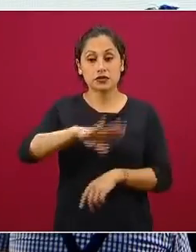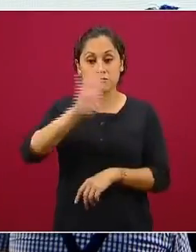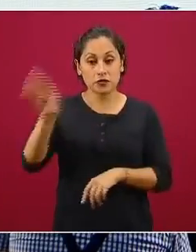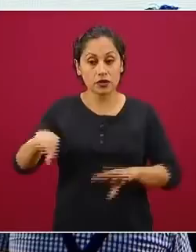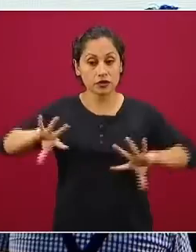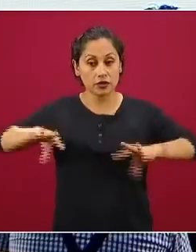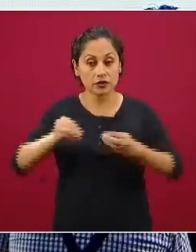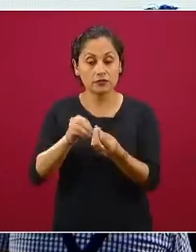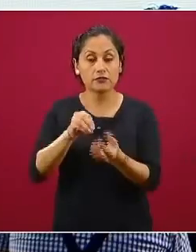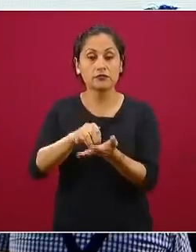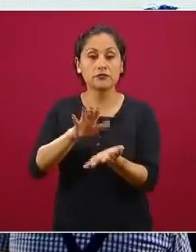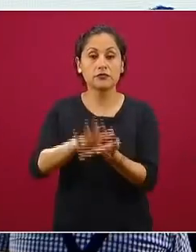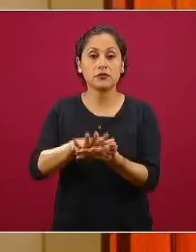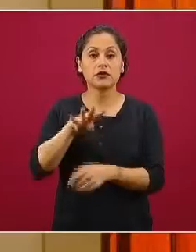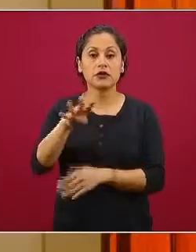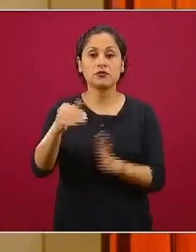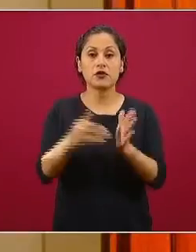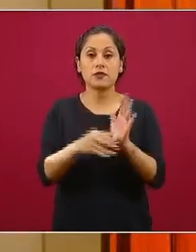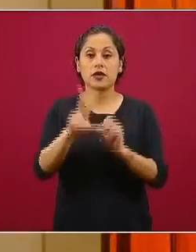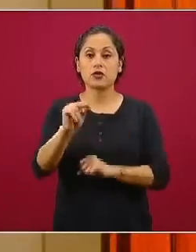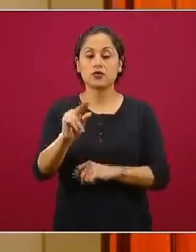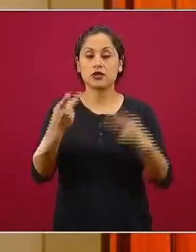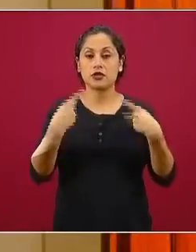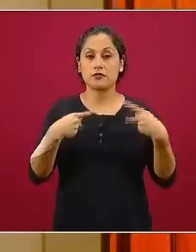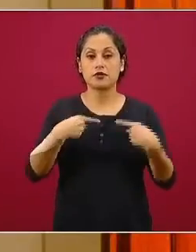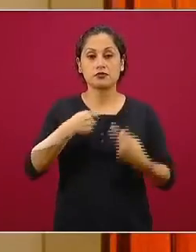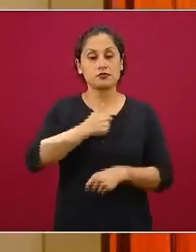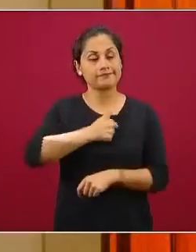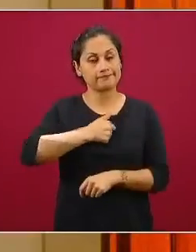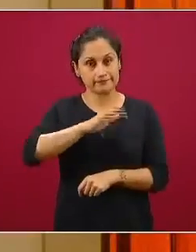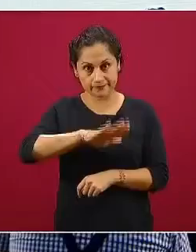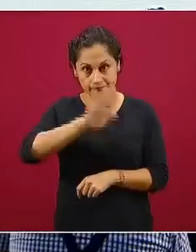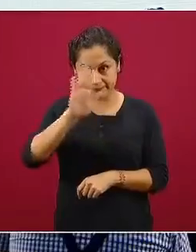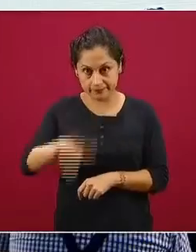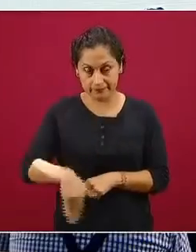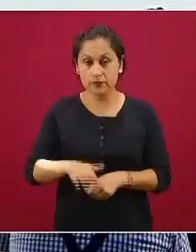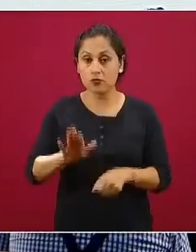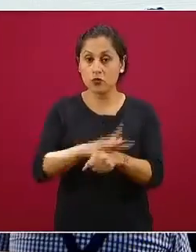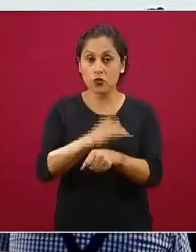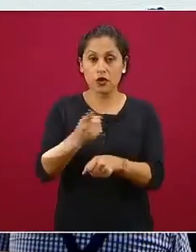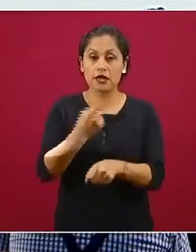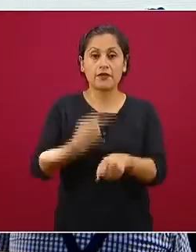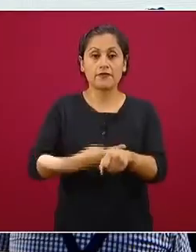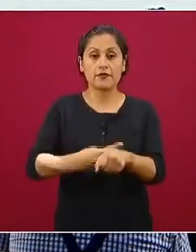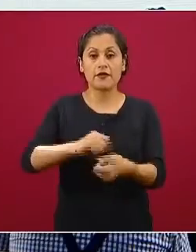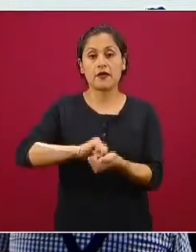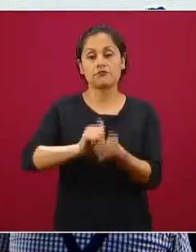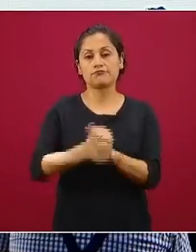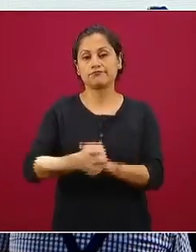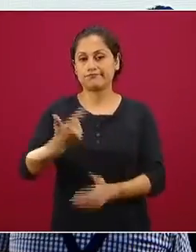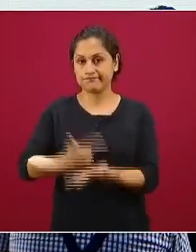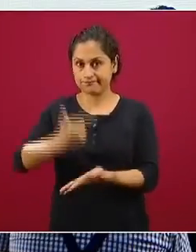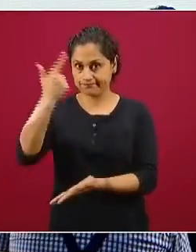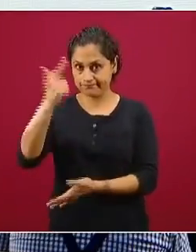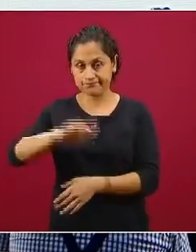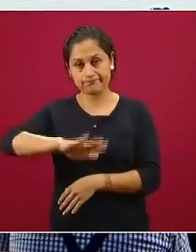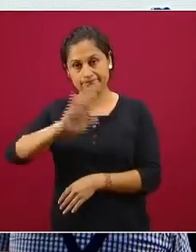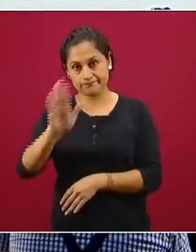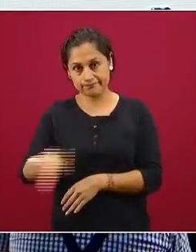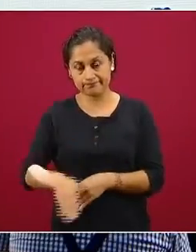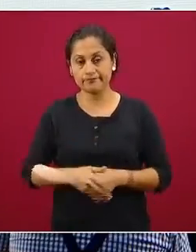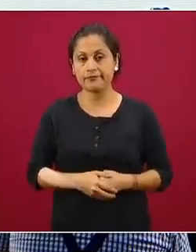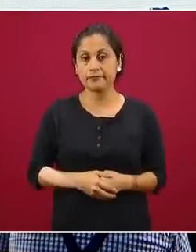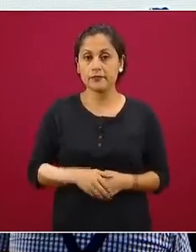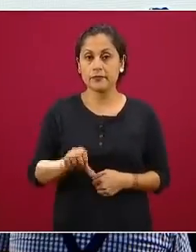19,080 las personas que lamentablemente han perdido la vida a consecuencias de las complicaciones de la enfermedad. Veamos la siguiente